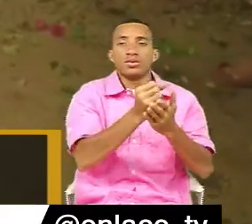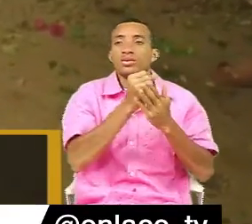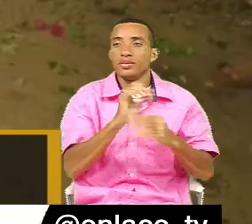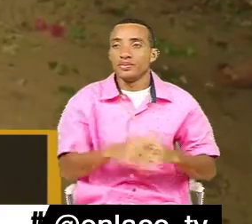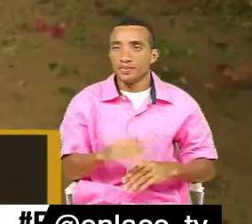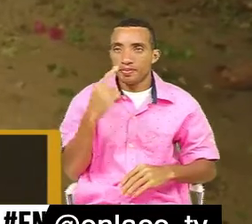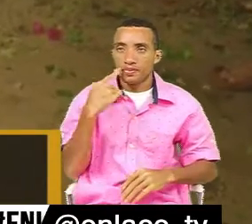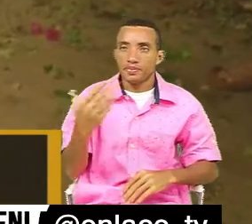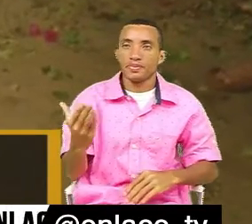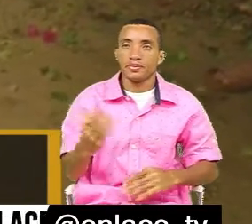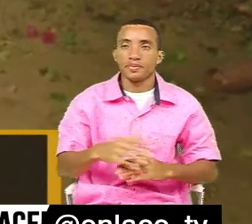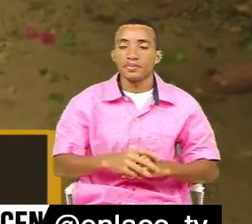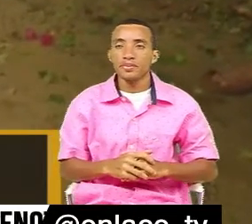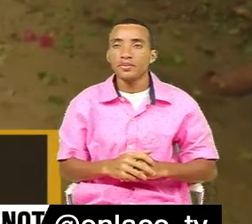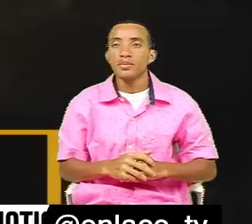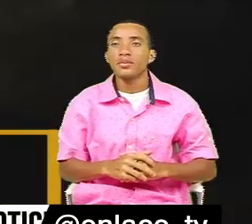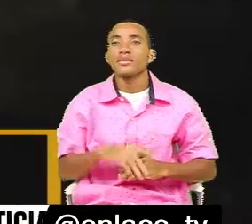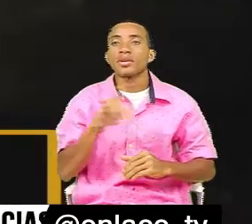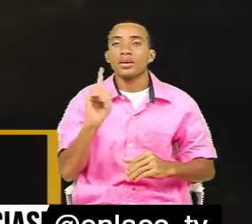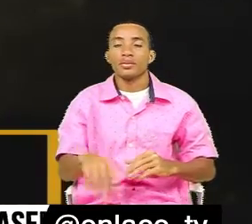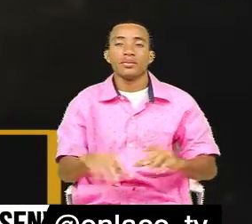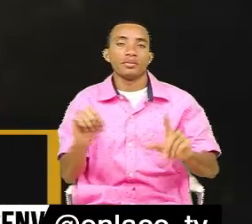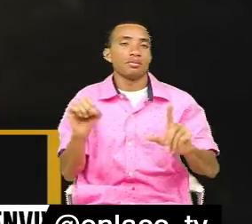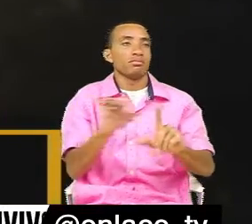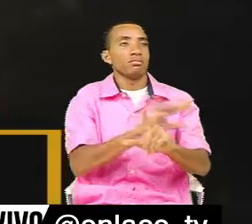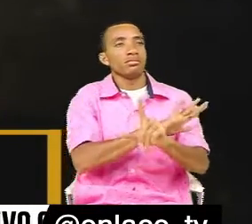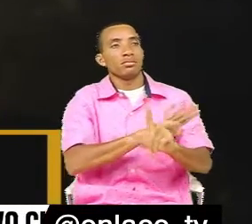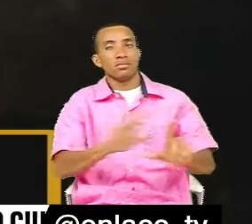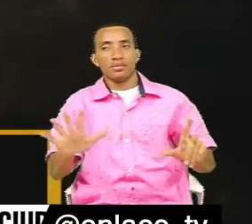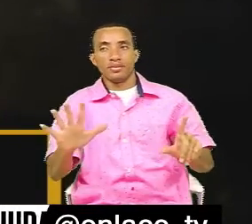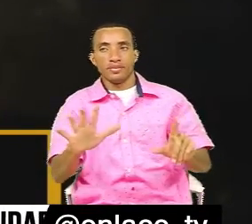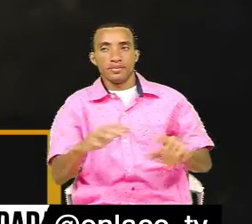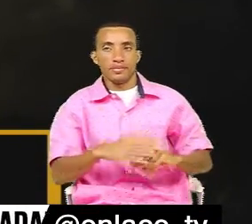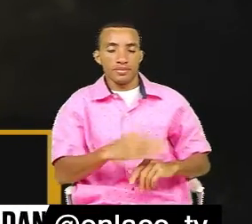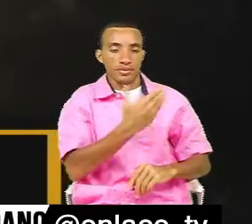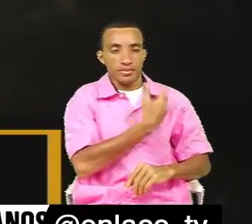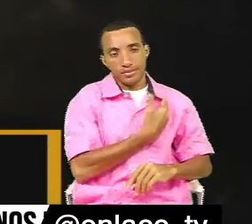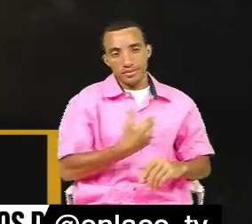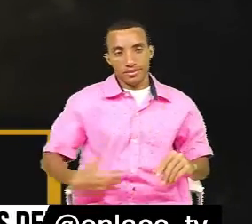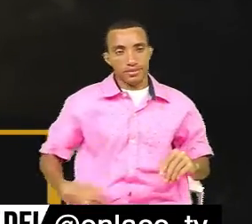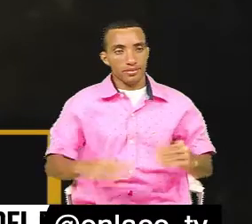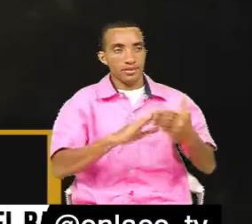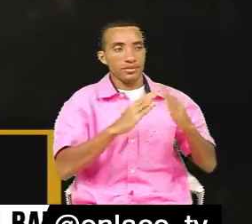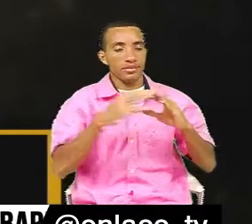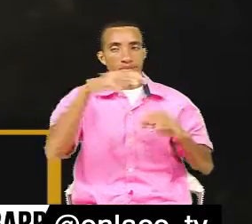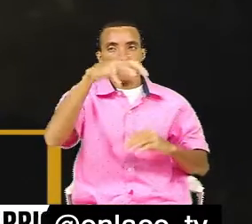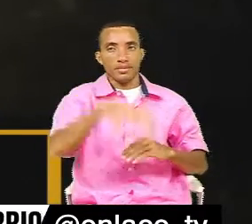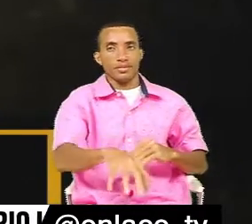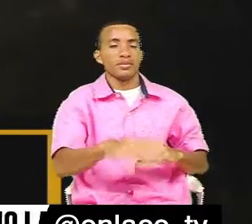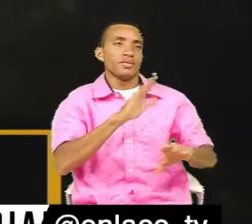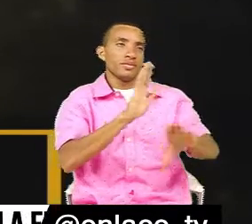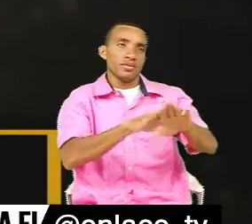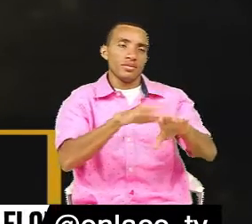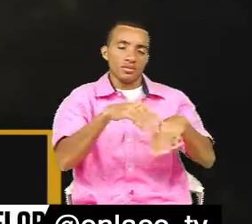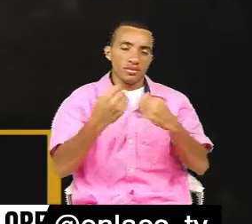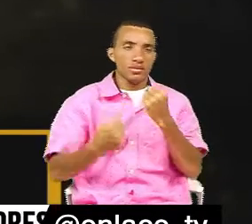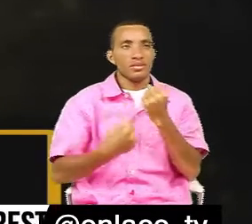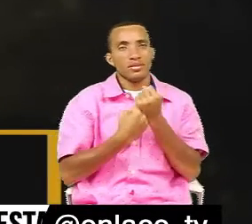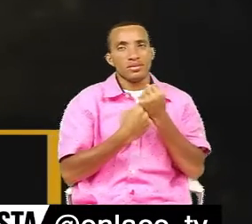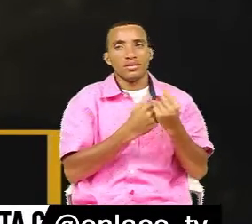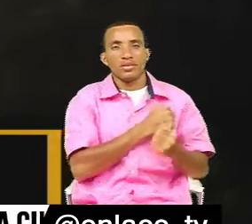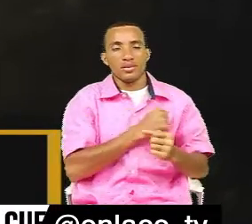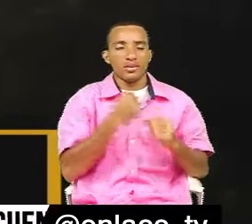de la comunidad del Llanito, en especial como presidente de Juntación Comunal, le hago encarecidamente el llamado a que nos colaboren, ya que